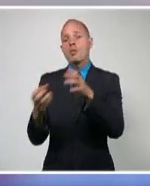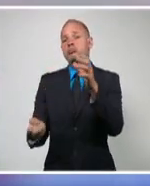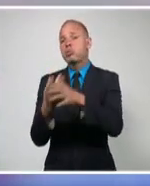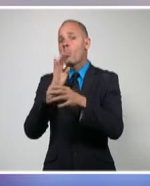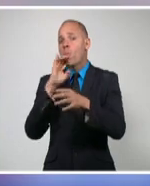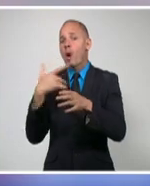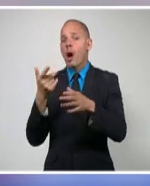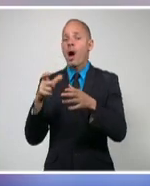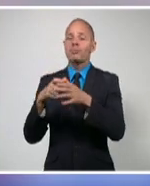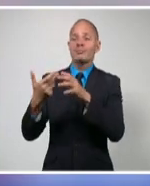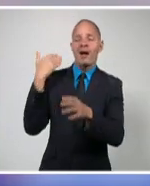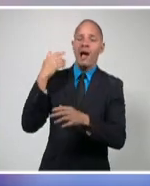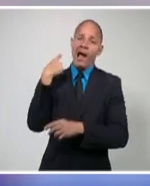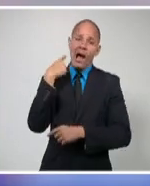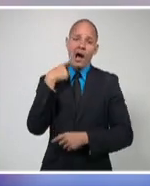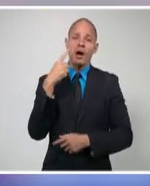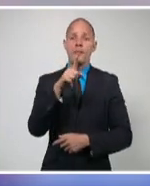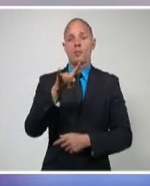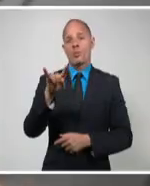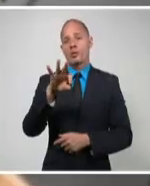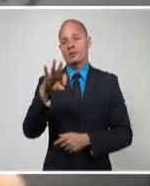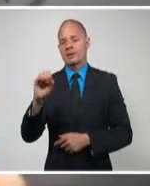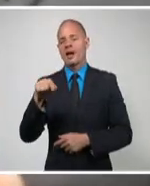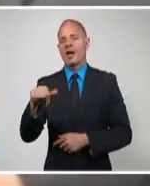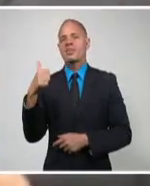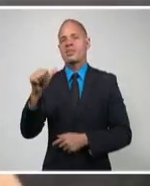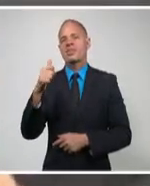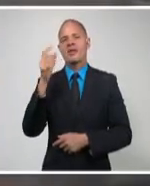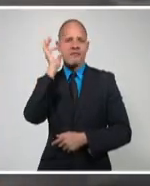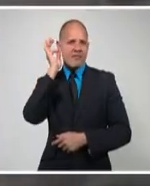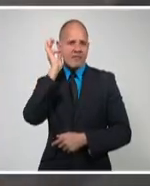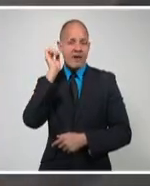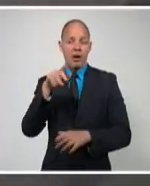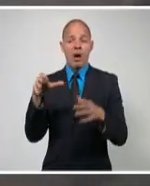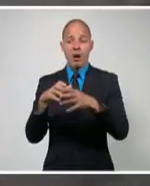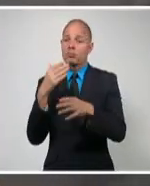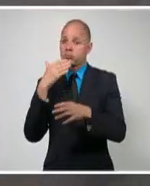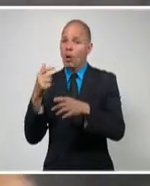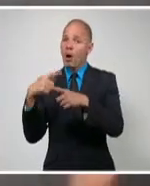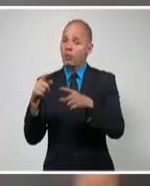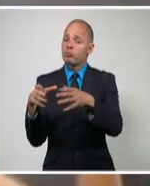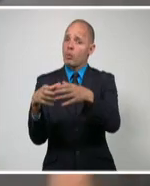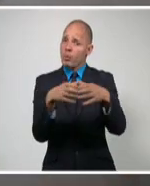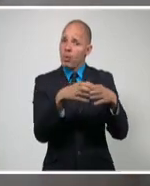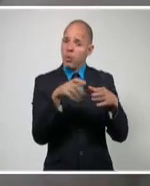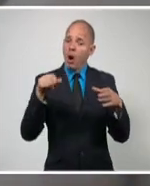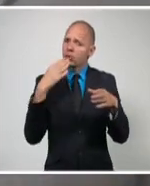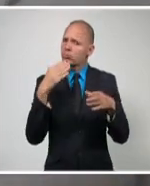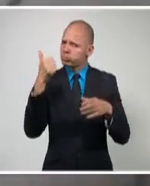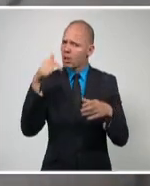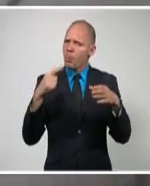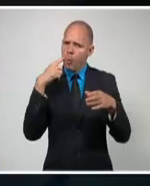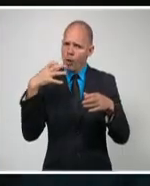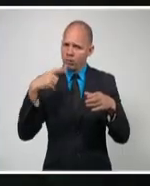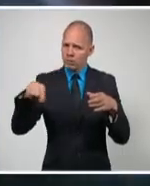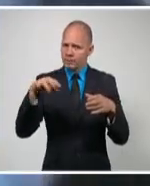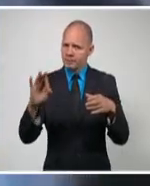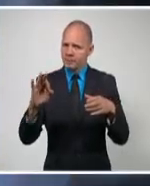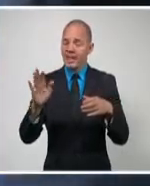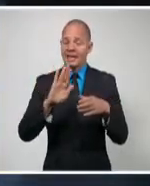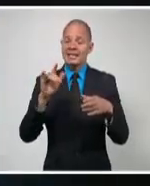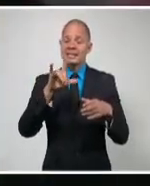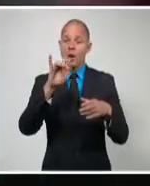1980 y se considera uno de los más importantes de Brasil. En su reciente visita a Cuba, Lula da Silva agradeció el apoyo de la isla en el